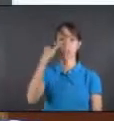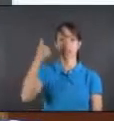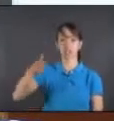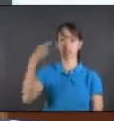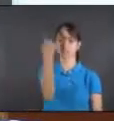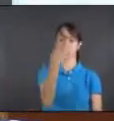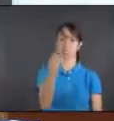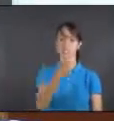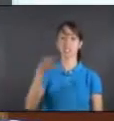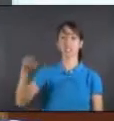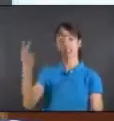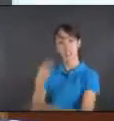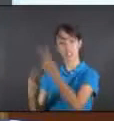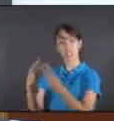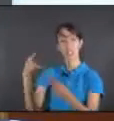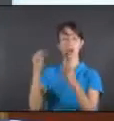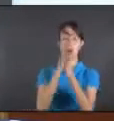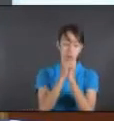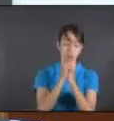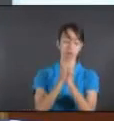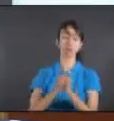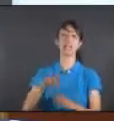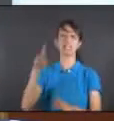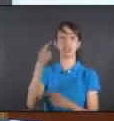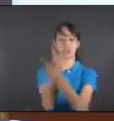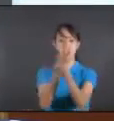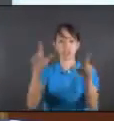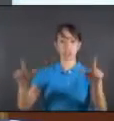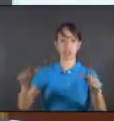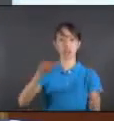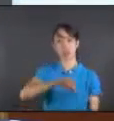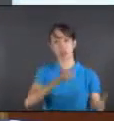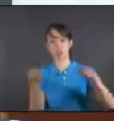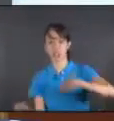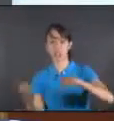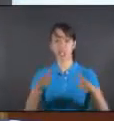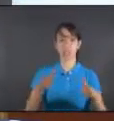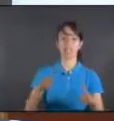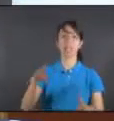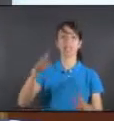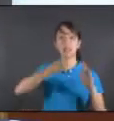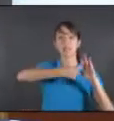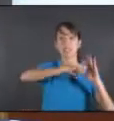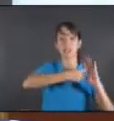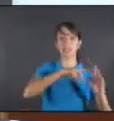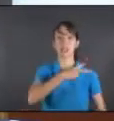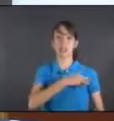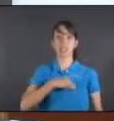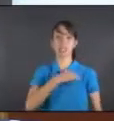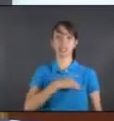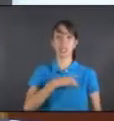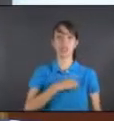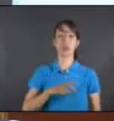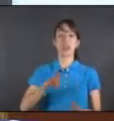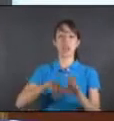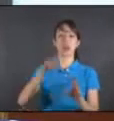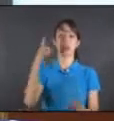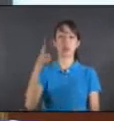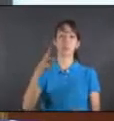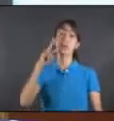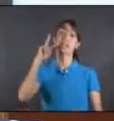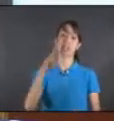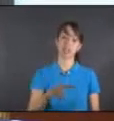la visión, él vio a un hombre llamado Ananías, que venía y oraba por él, y